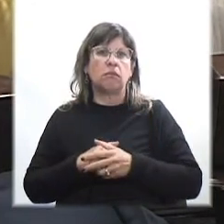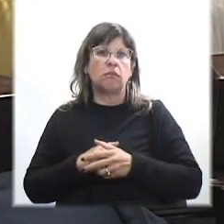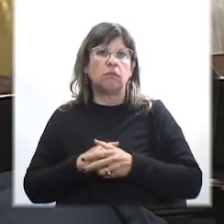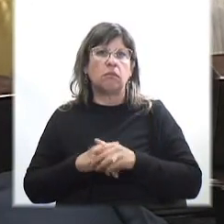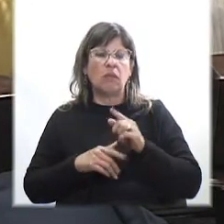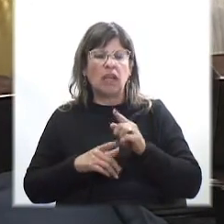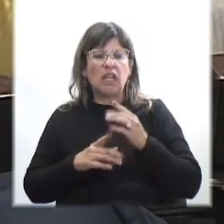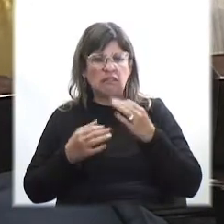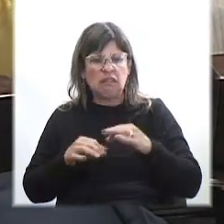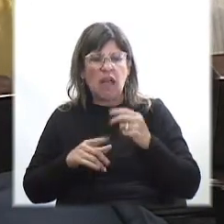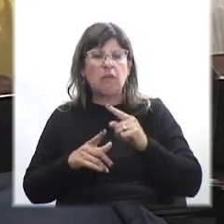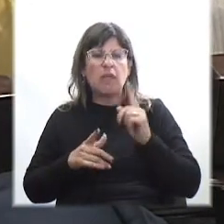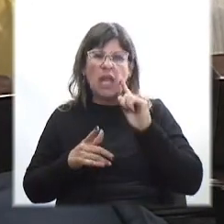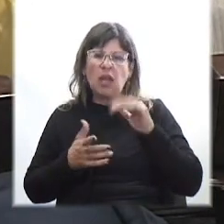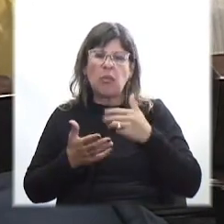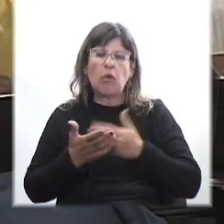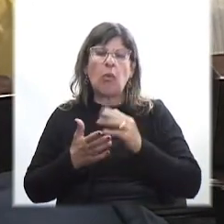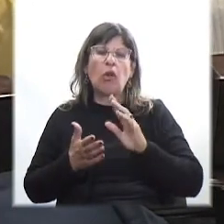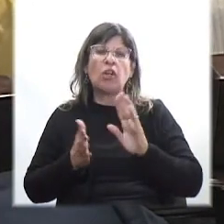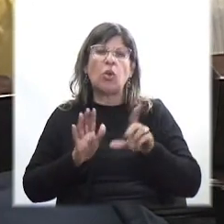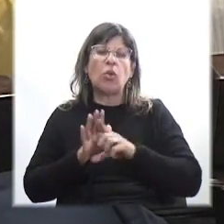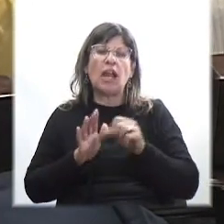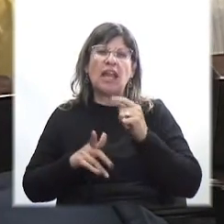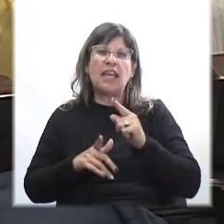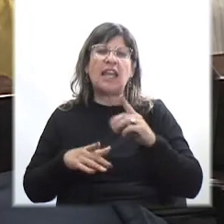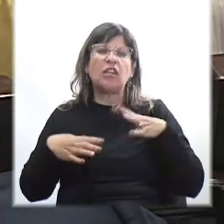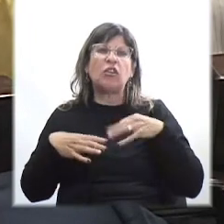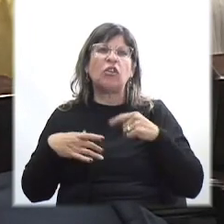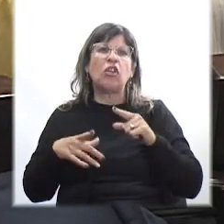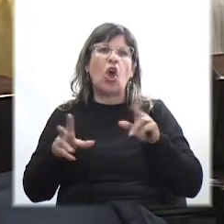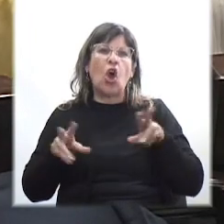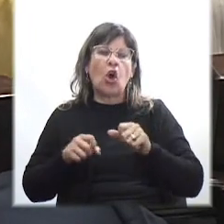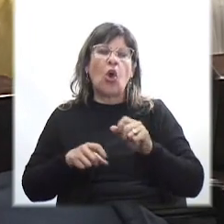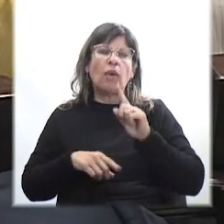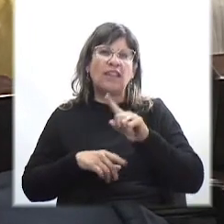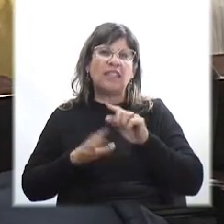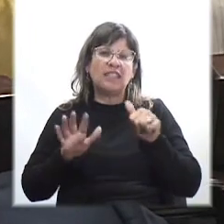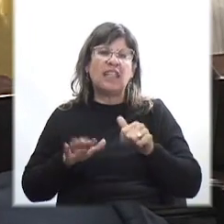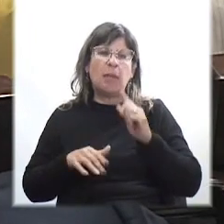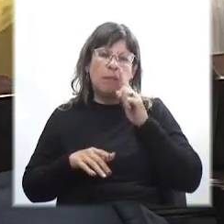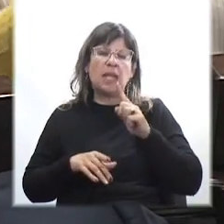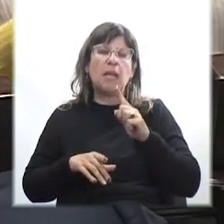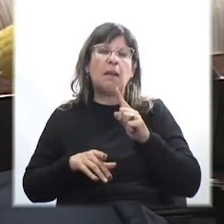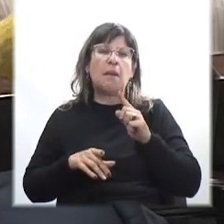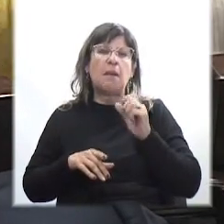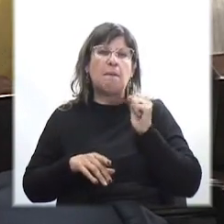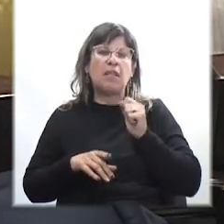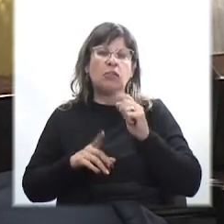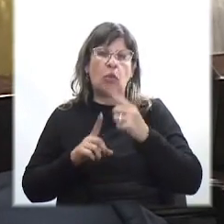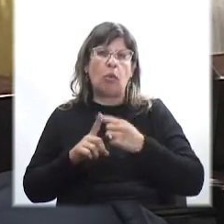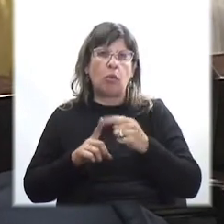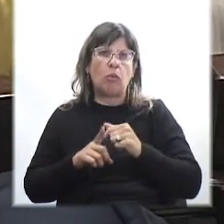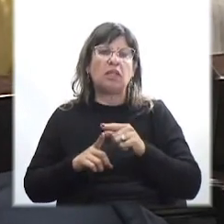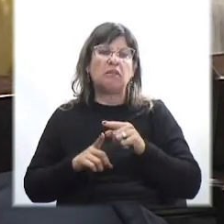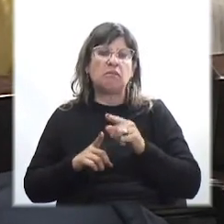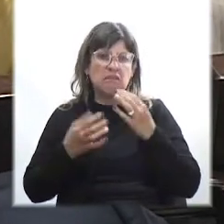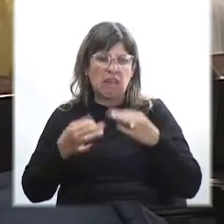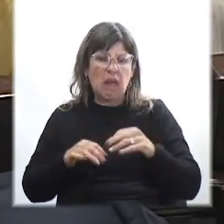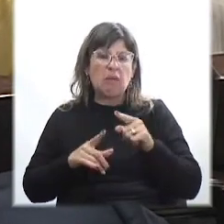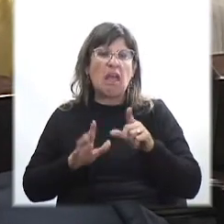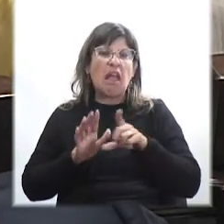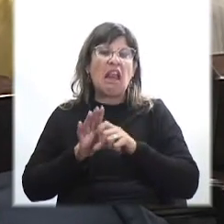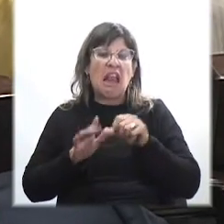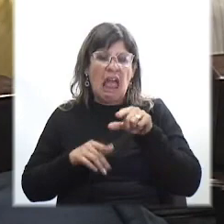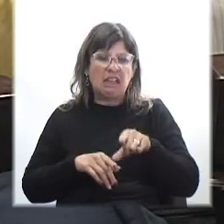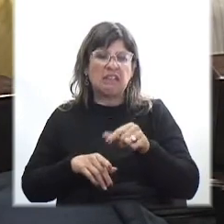¿Es oportuno proponer una ley de eutanasia en donde los jubilados cobran 16.000 pesos por mes? ¿Es oportuno la ley